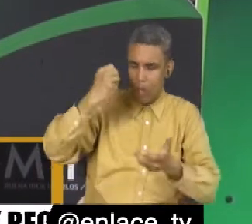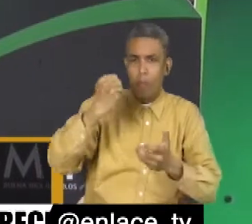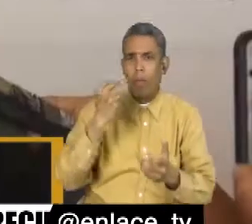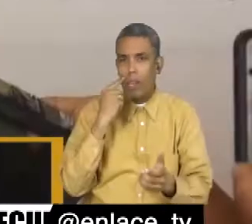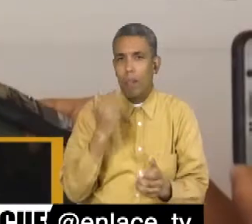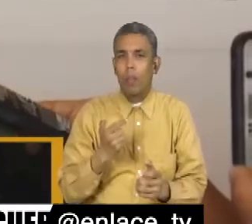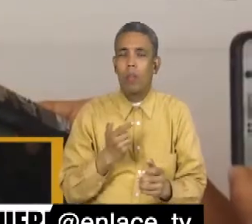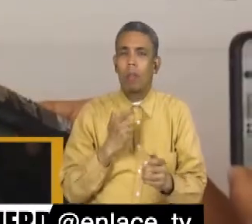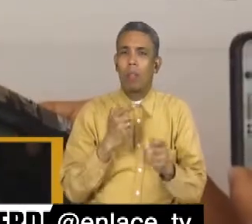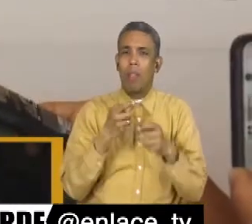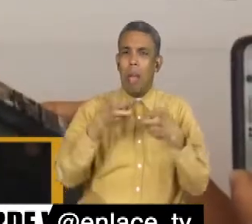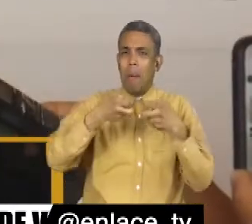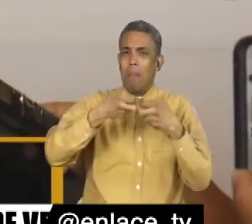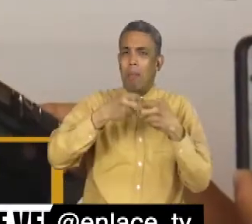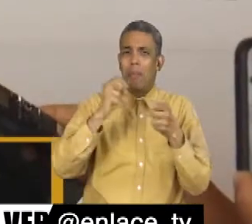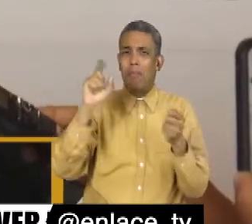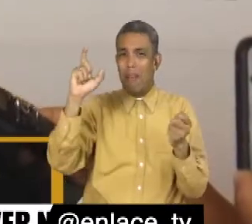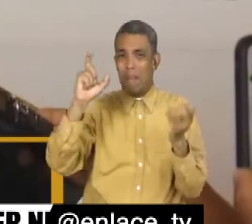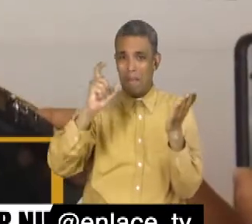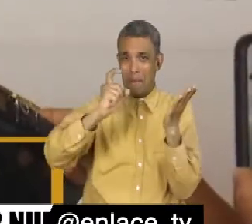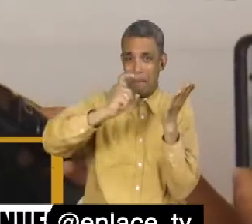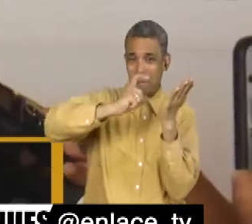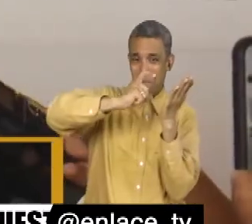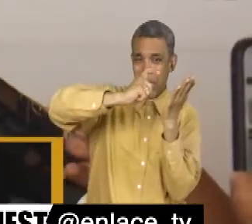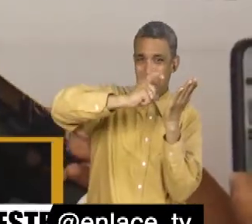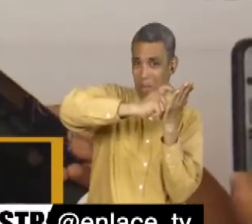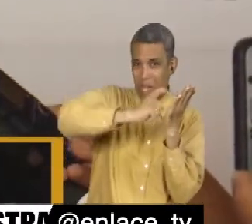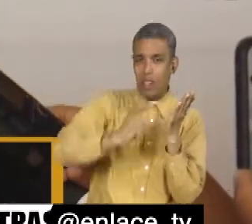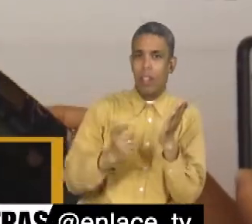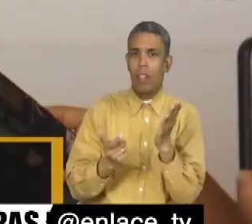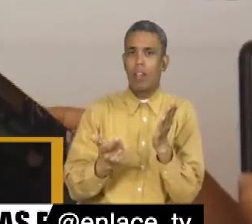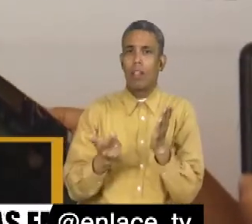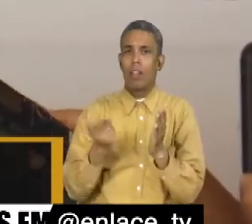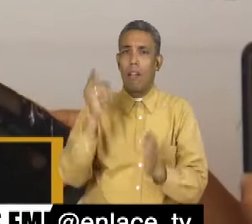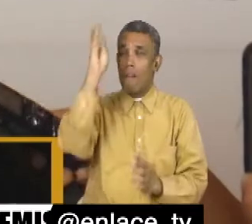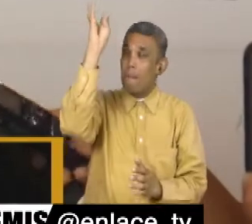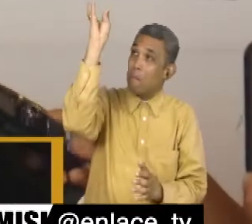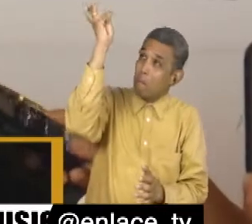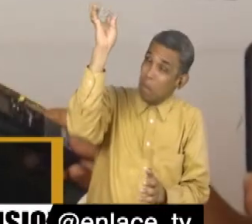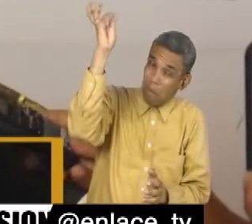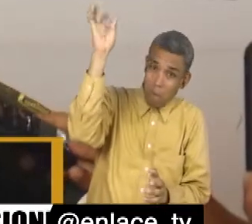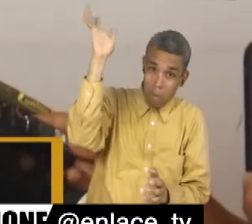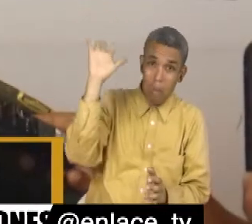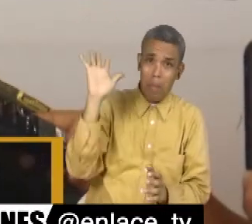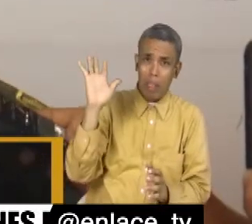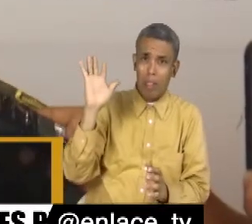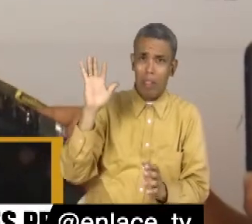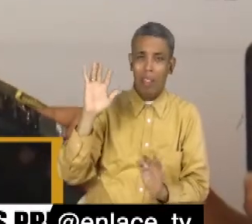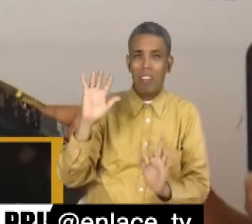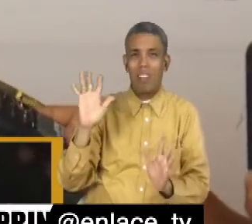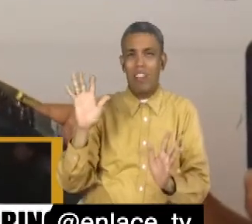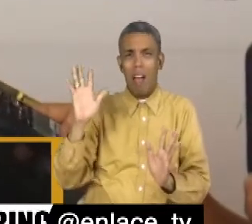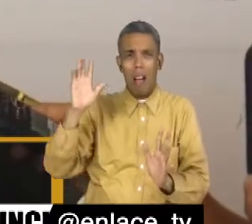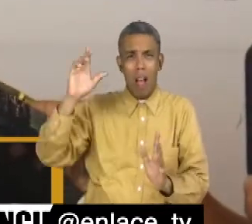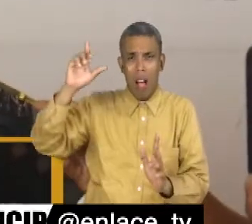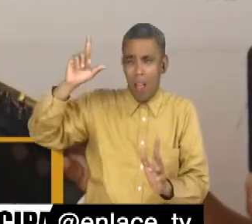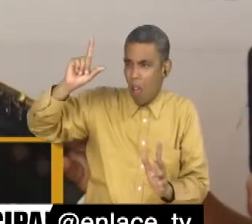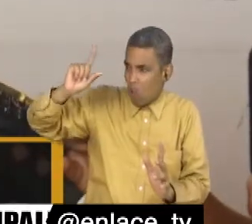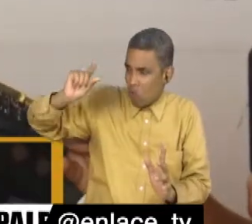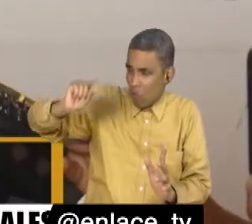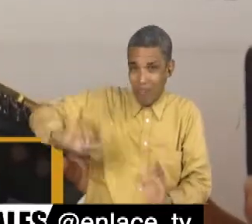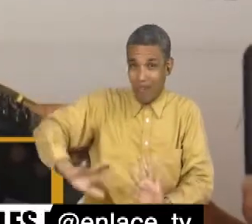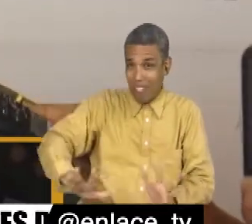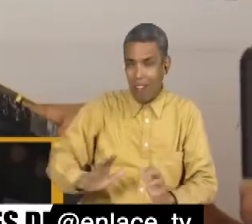pilas, se trata de bombillas ahorradoras, medicamentos vencidos y recipientes de